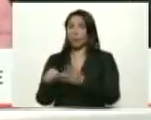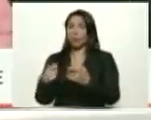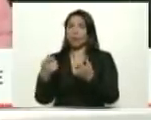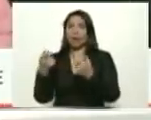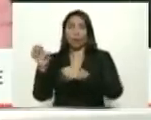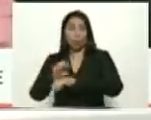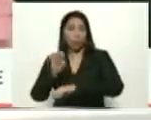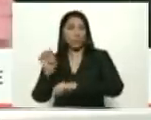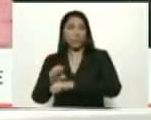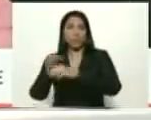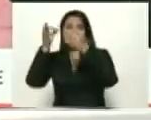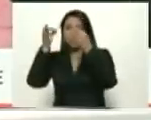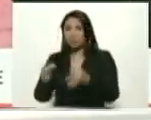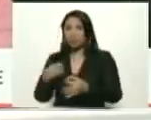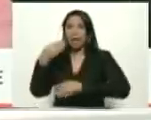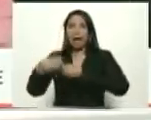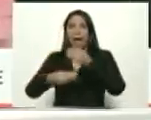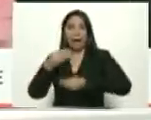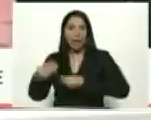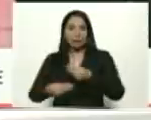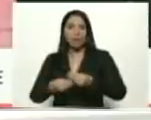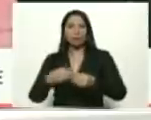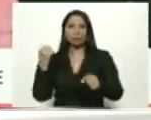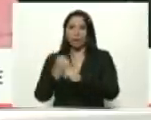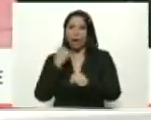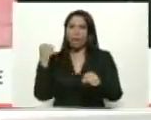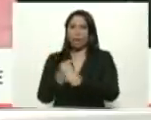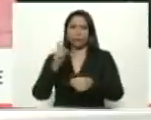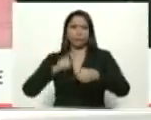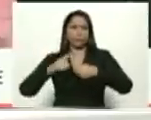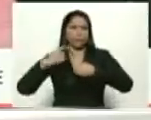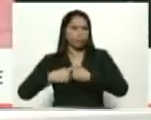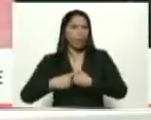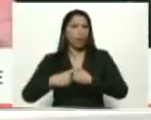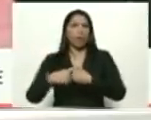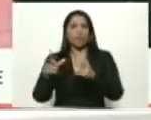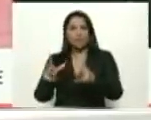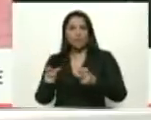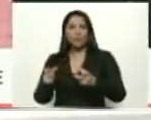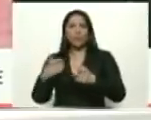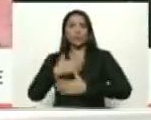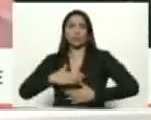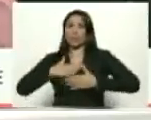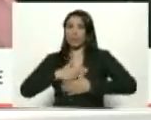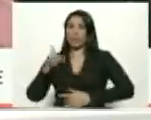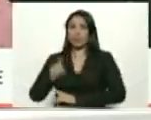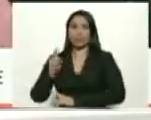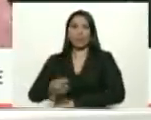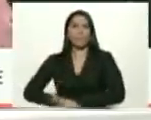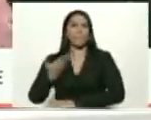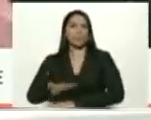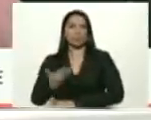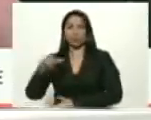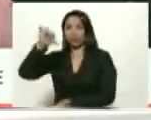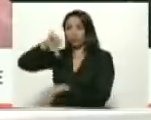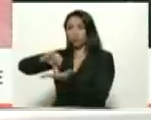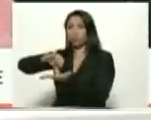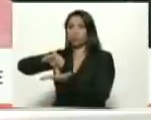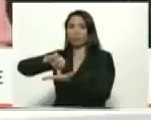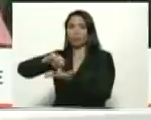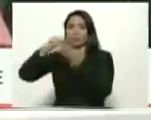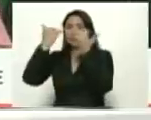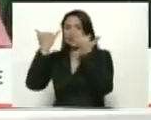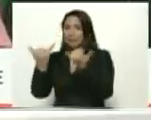real para generar empleo, generar ingresos, satisfacer las necesidades fundamentales estará en el centro desde